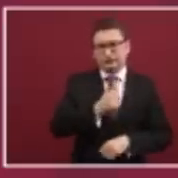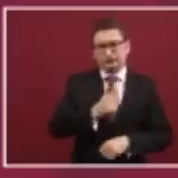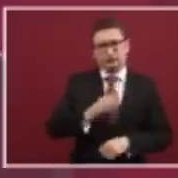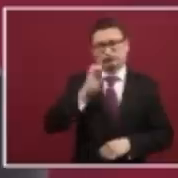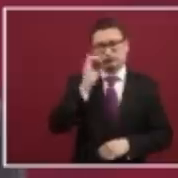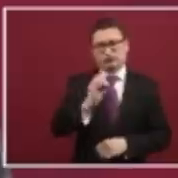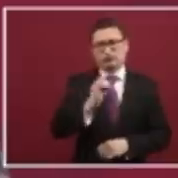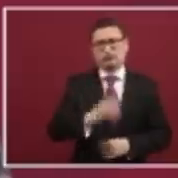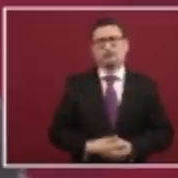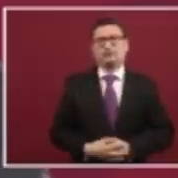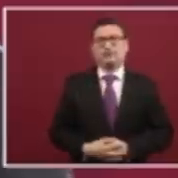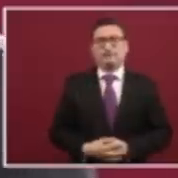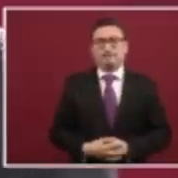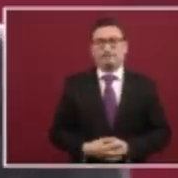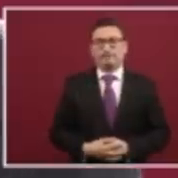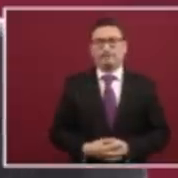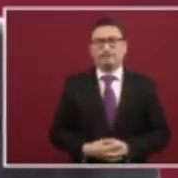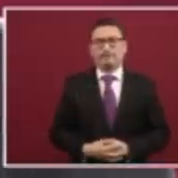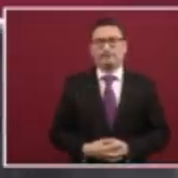no permitir